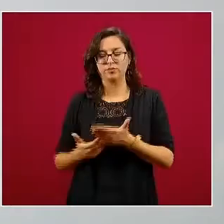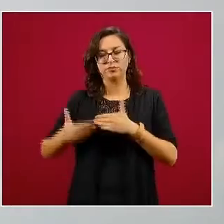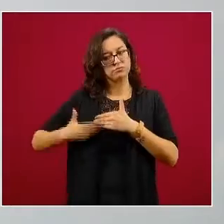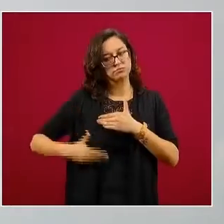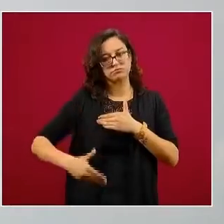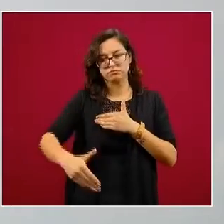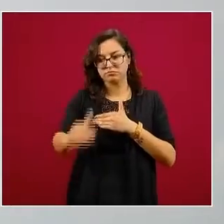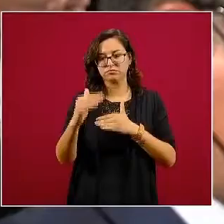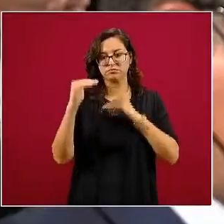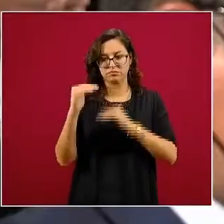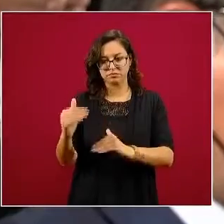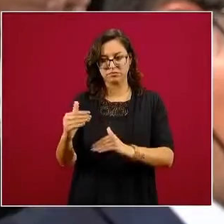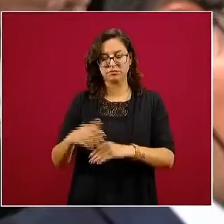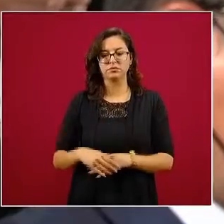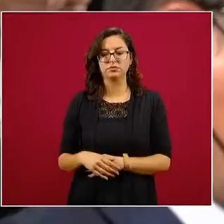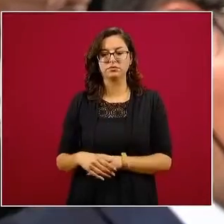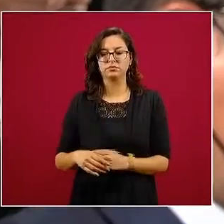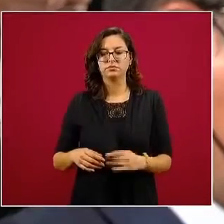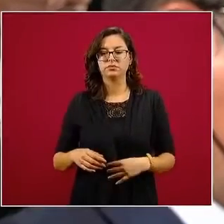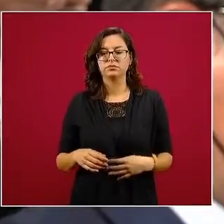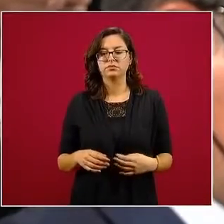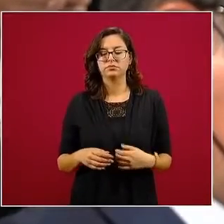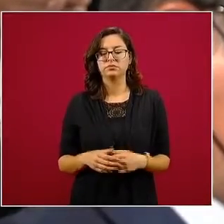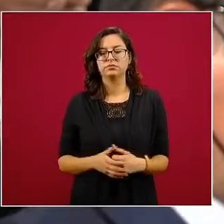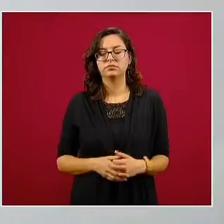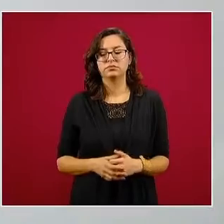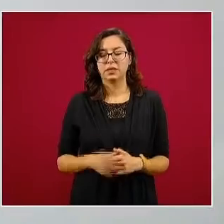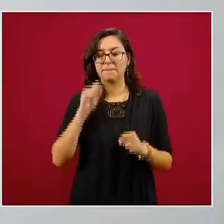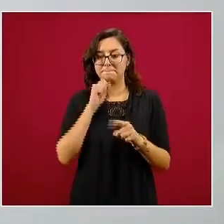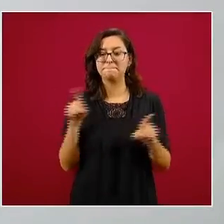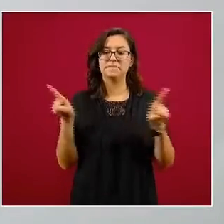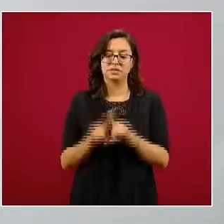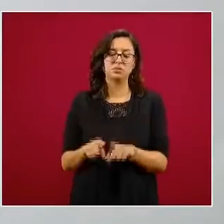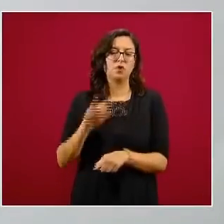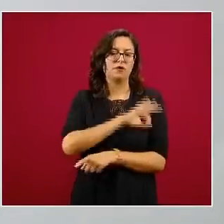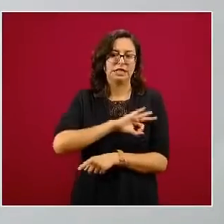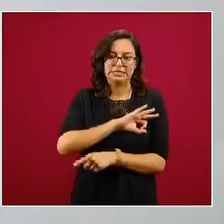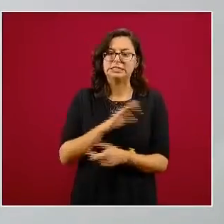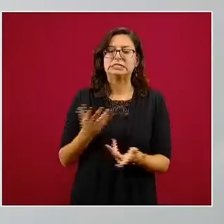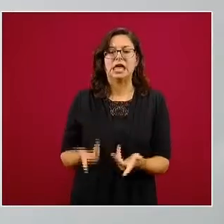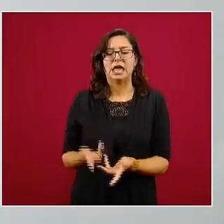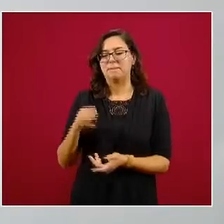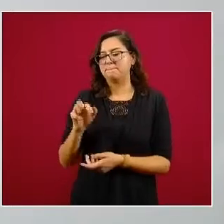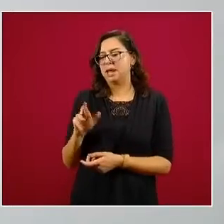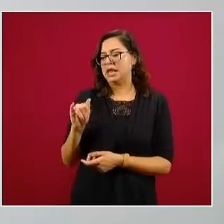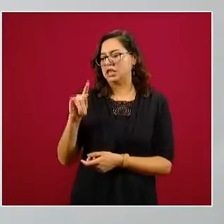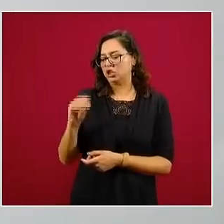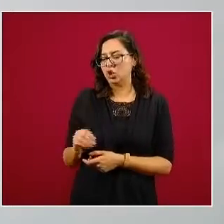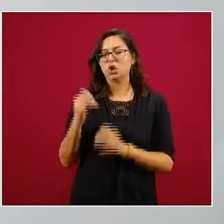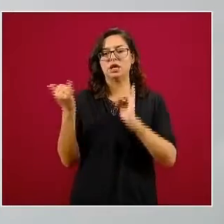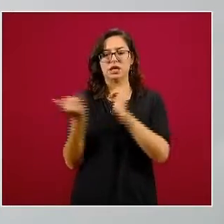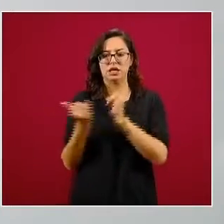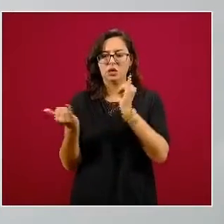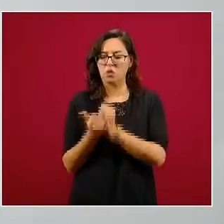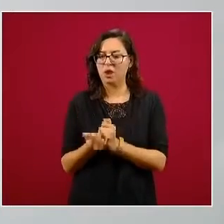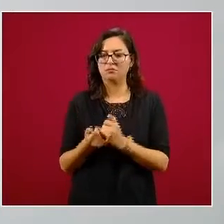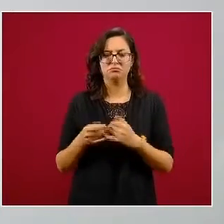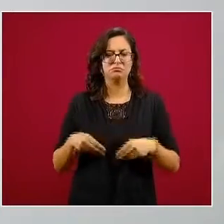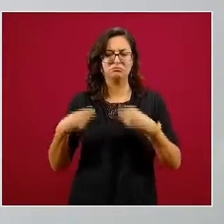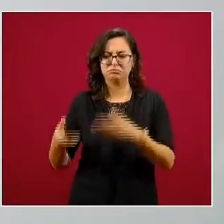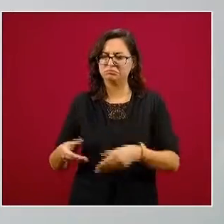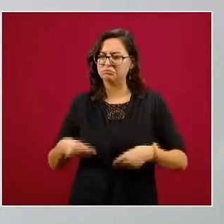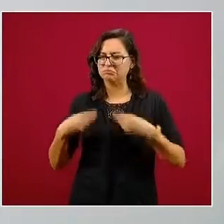del campo COVID. Sin embargo, hoy lo constatamos, por lo que nos explicaron, tomaron una decisión muy inteligente